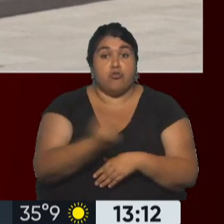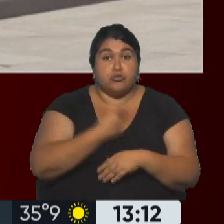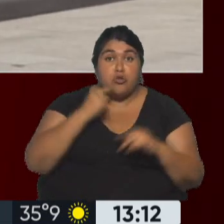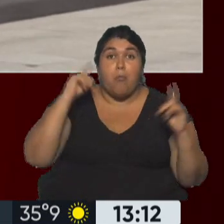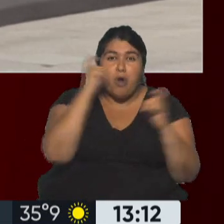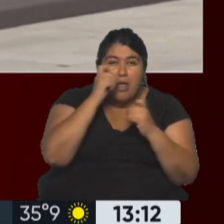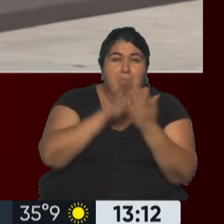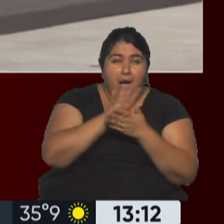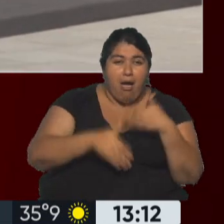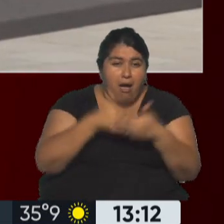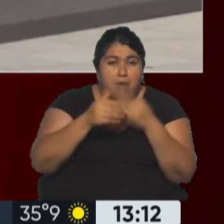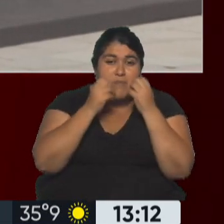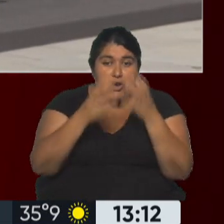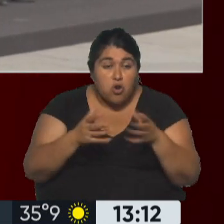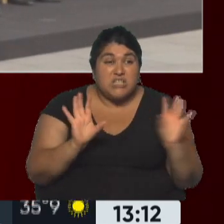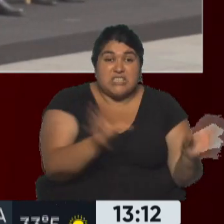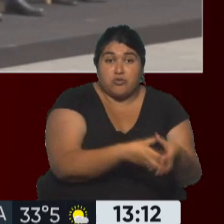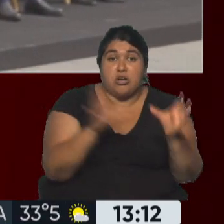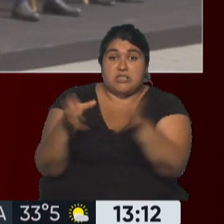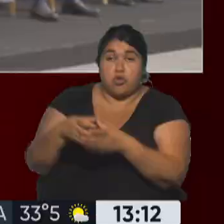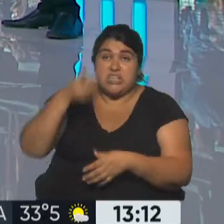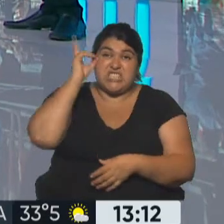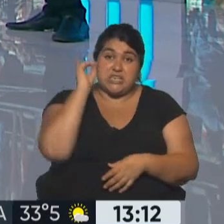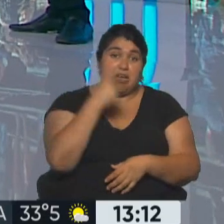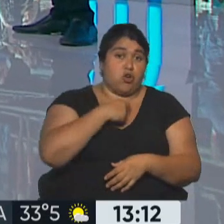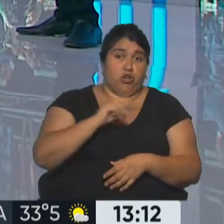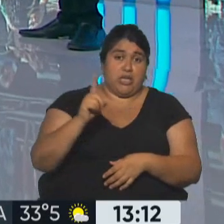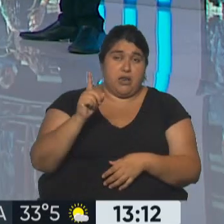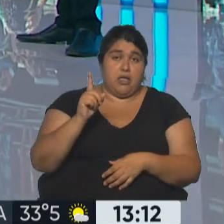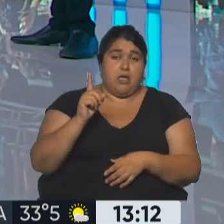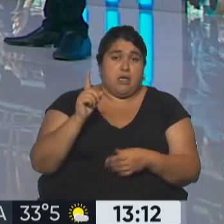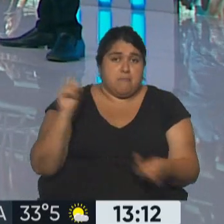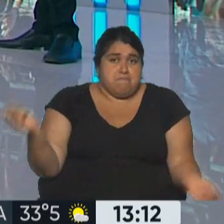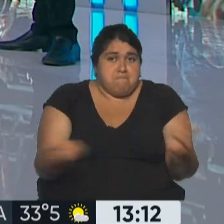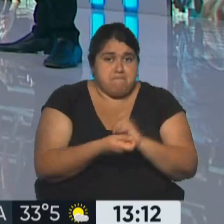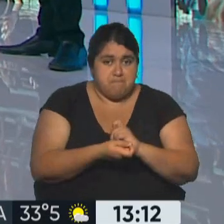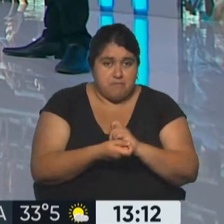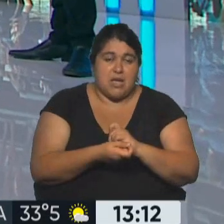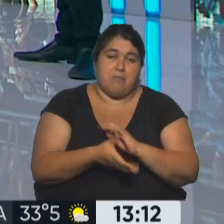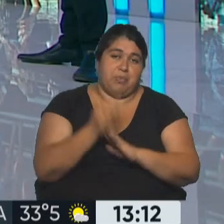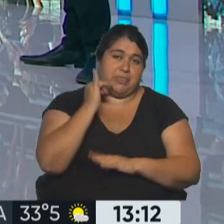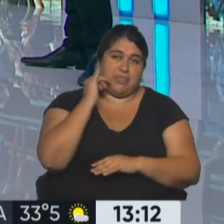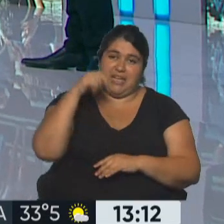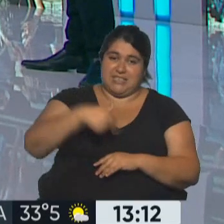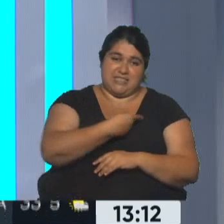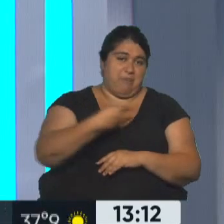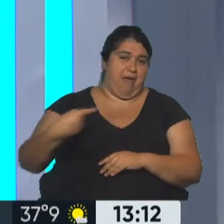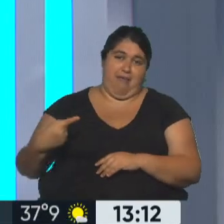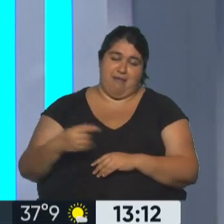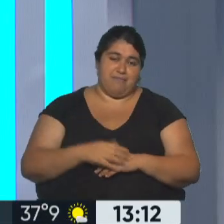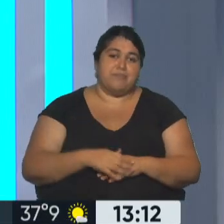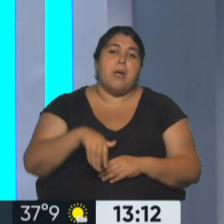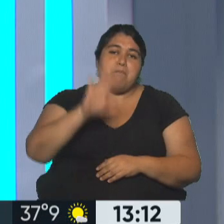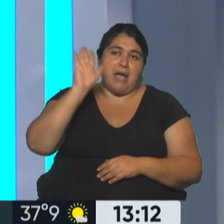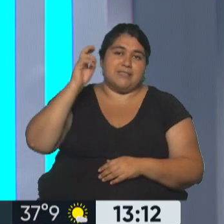crisis, hay sectores que no quieren que Chile cambie, ¿no? Y eso me parece que quedó muy claro esta semana. Obviamente dirigido al